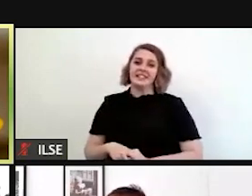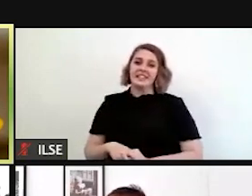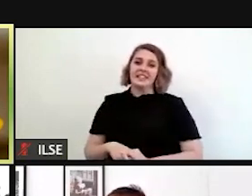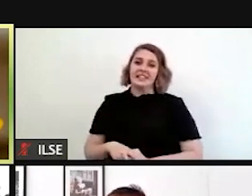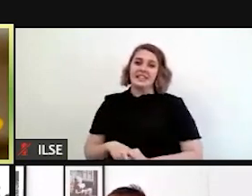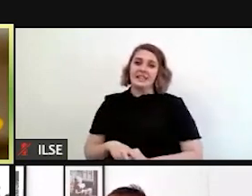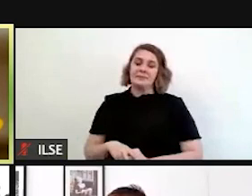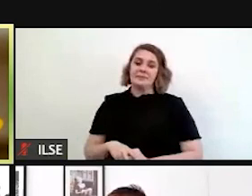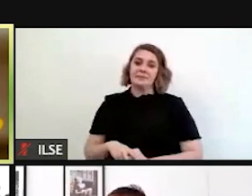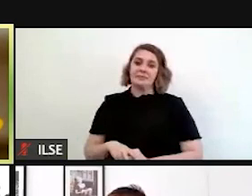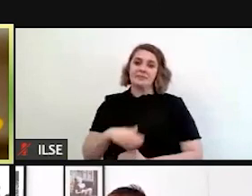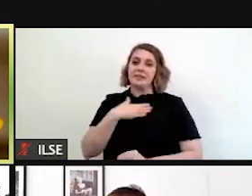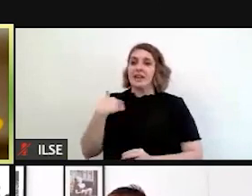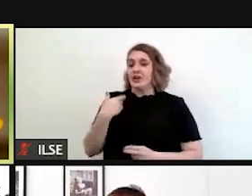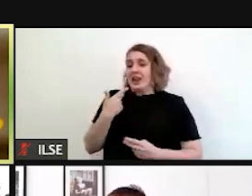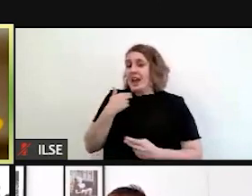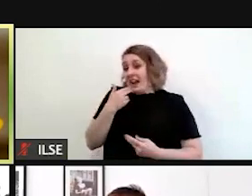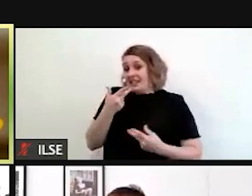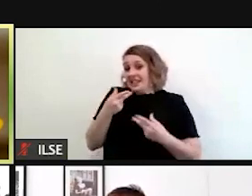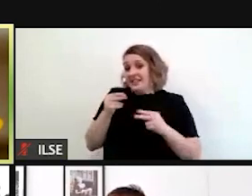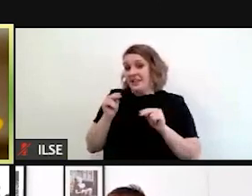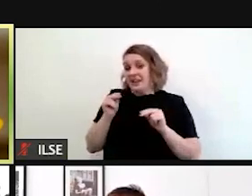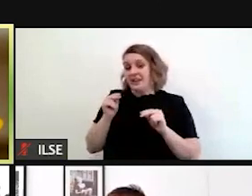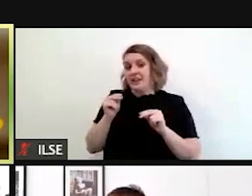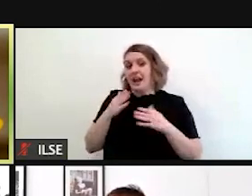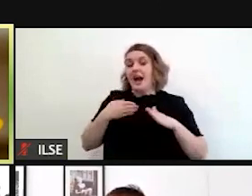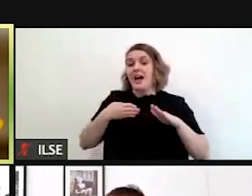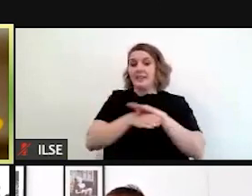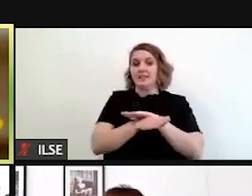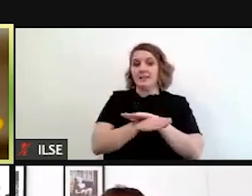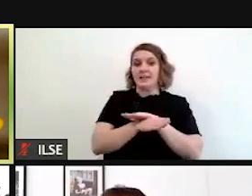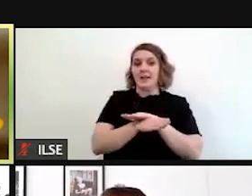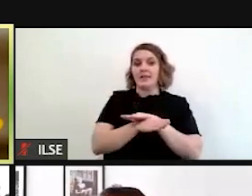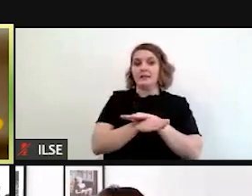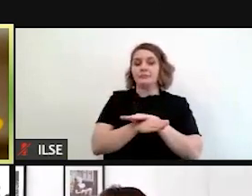acabar con la accesibilidad, palanca en salud digital,